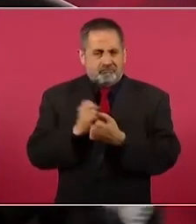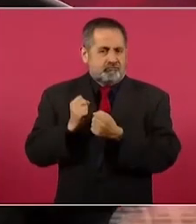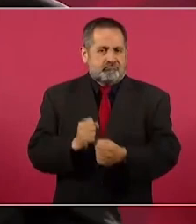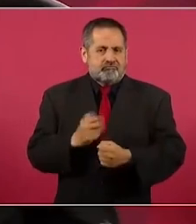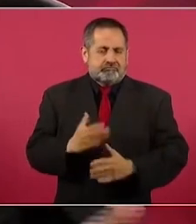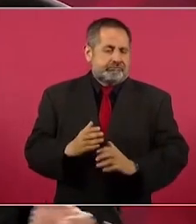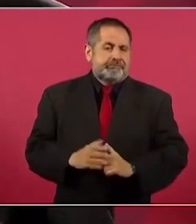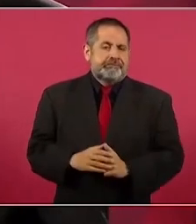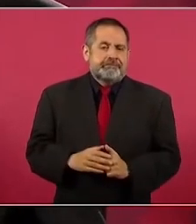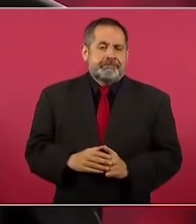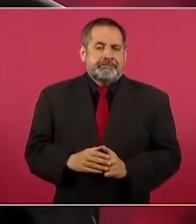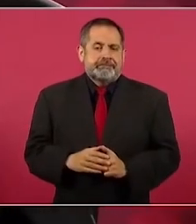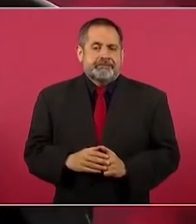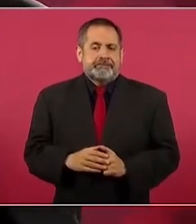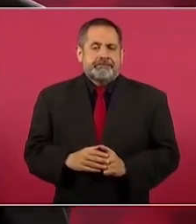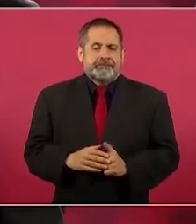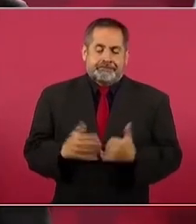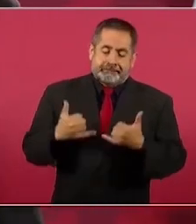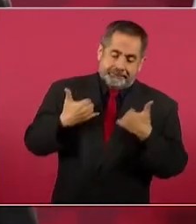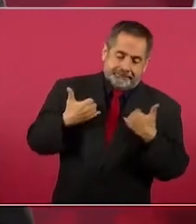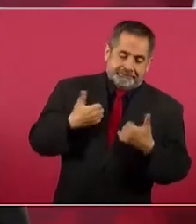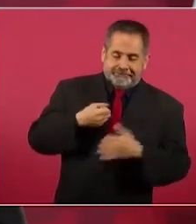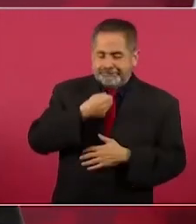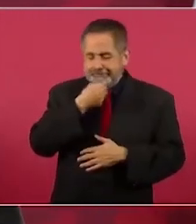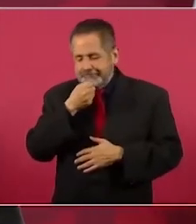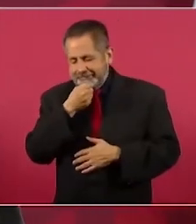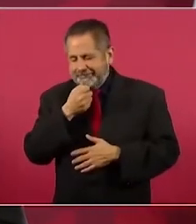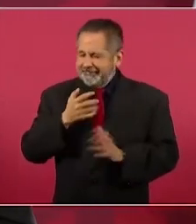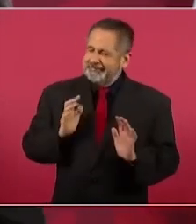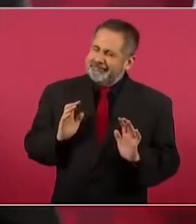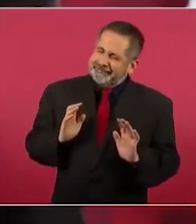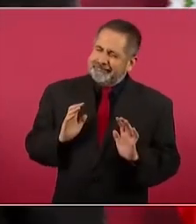eso de ser joven o ser viejo